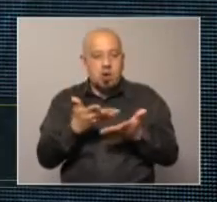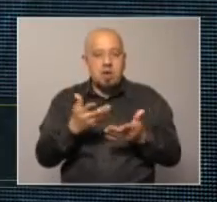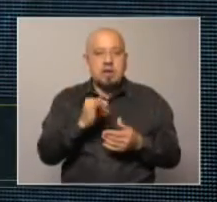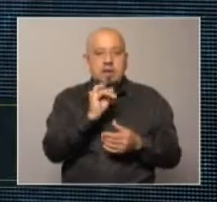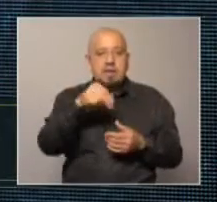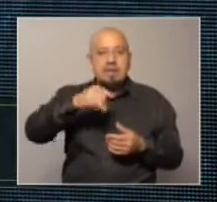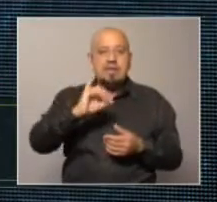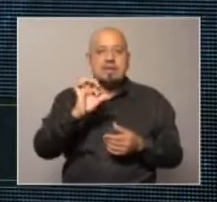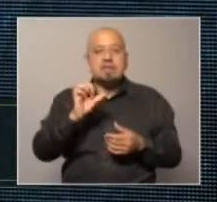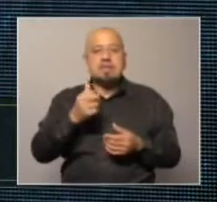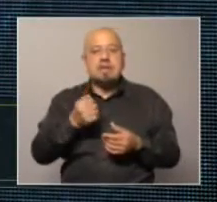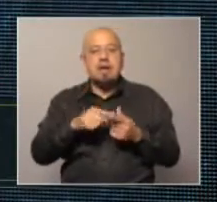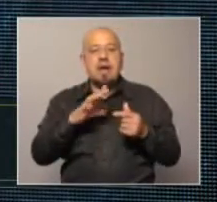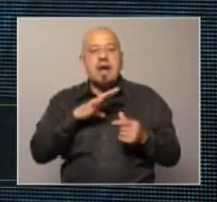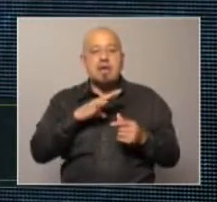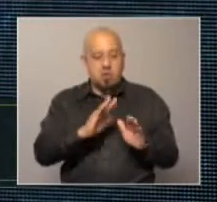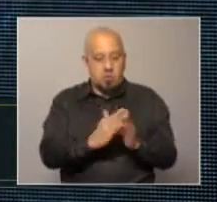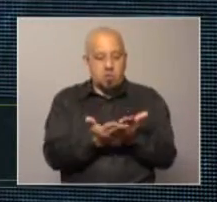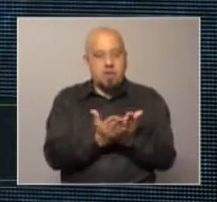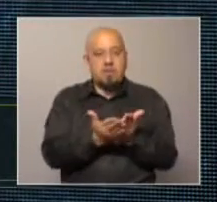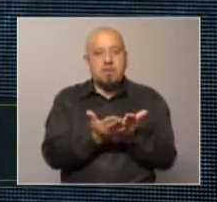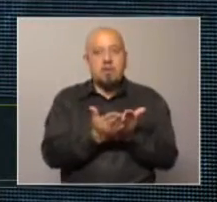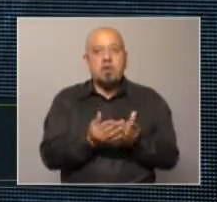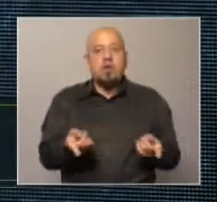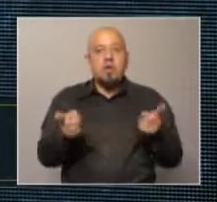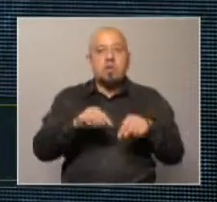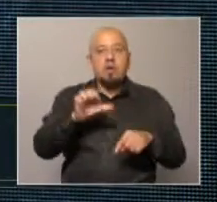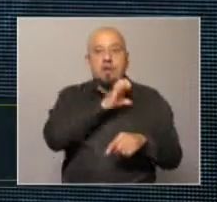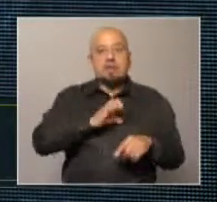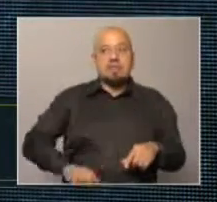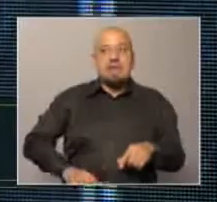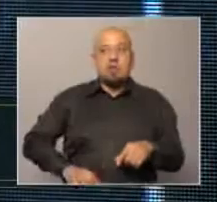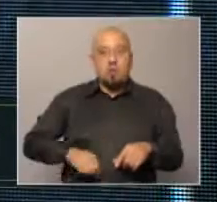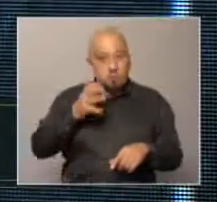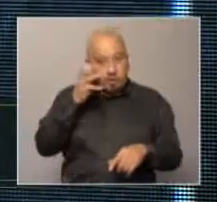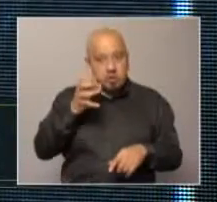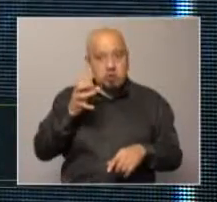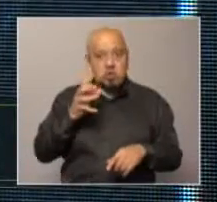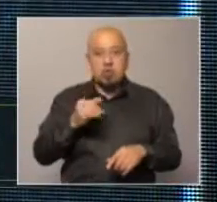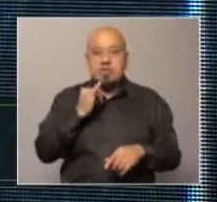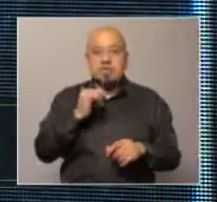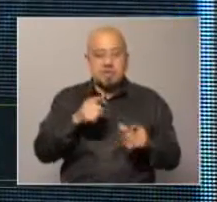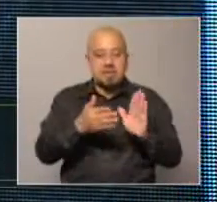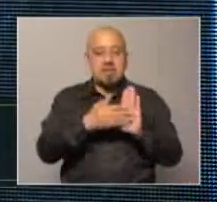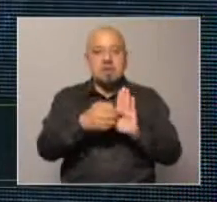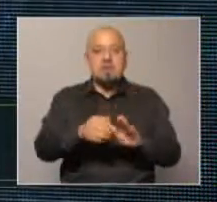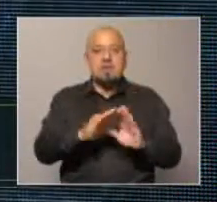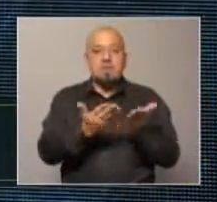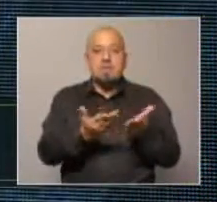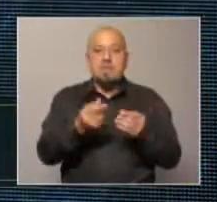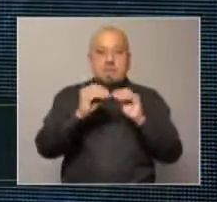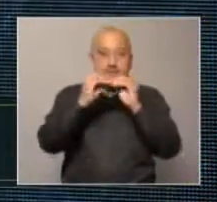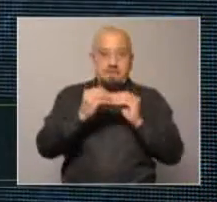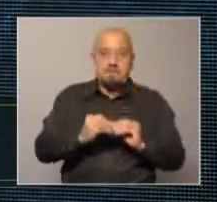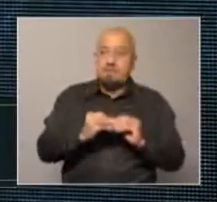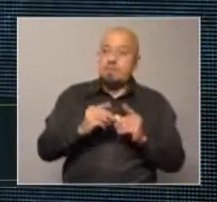Barnaza en un libro que se llama El retorno del Estado peligroso, de Fessler y Abella, que dice que el presupuesto del